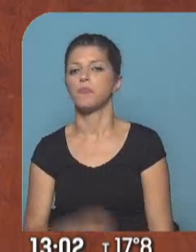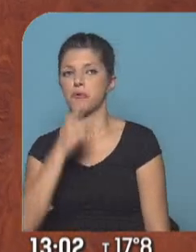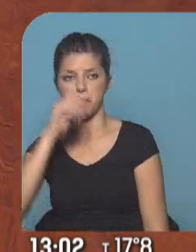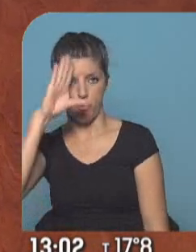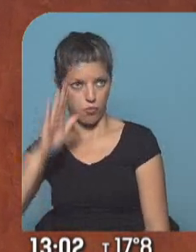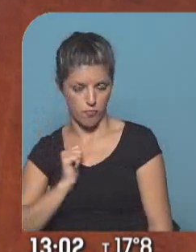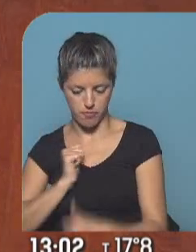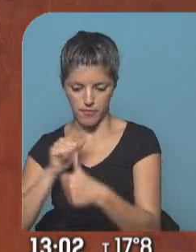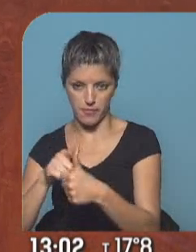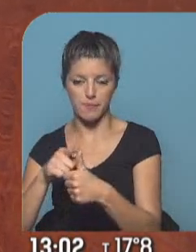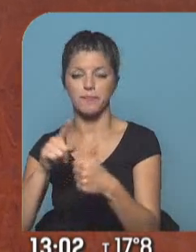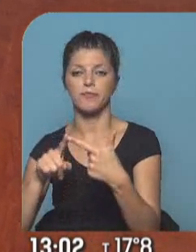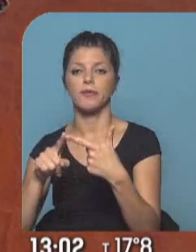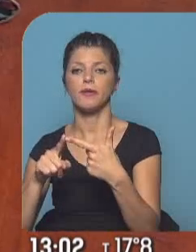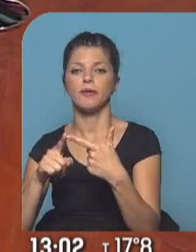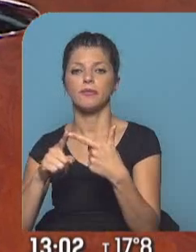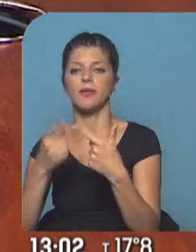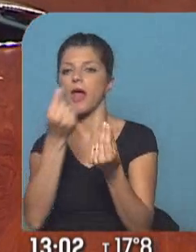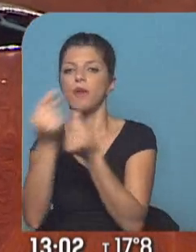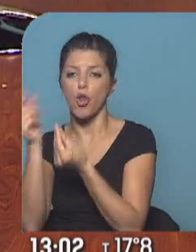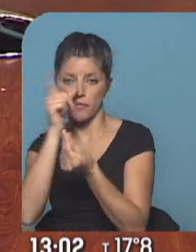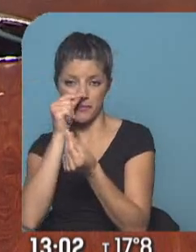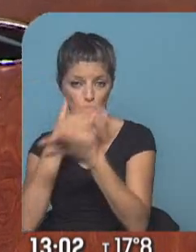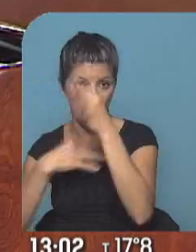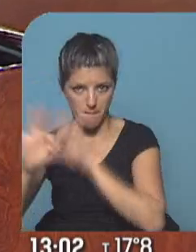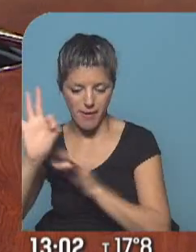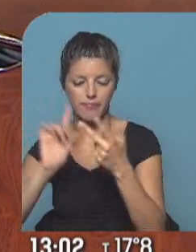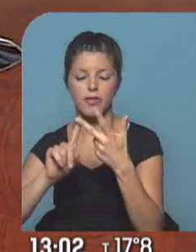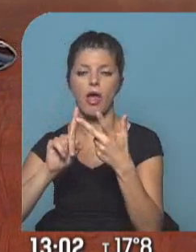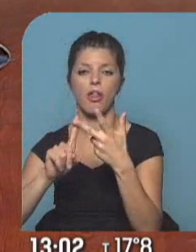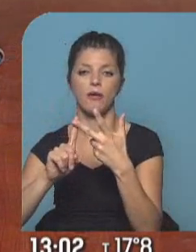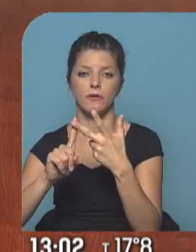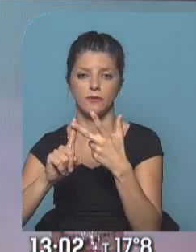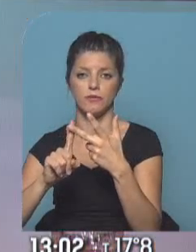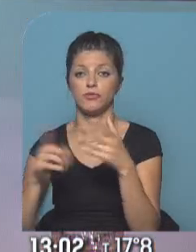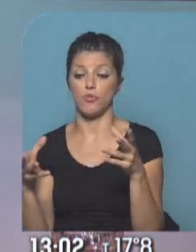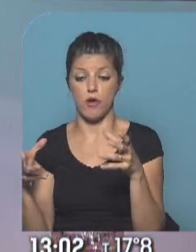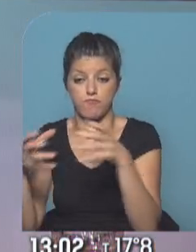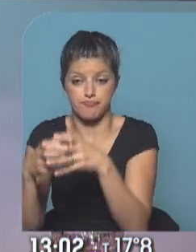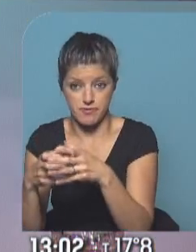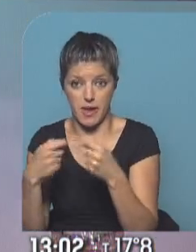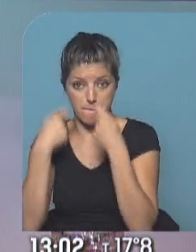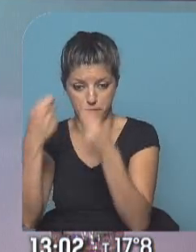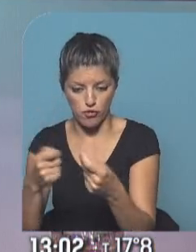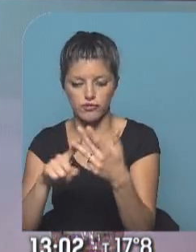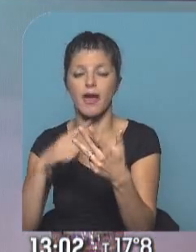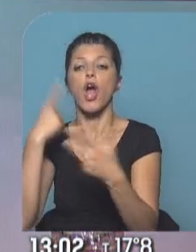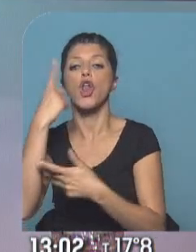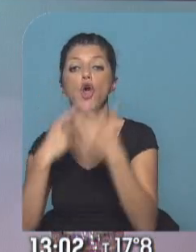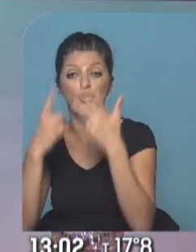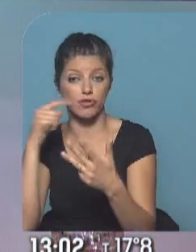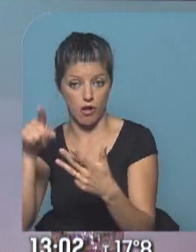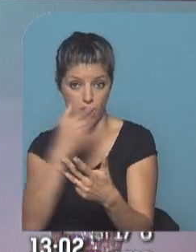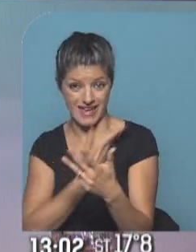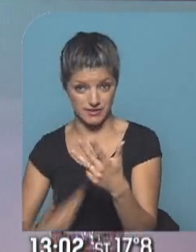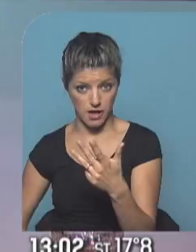Armadas, los ingresos petroleros, una minoría popular, pero una minoría intensa al fin, el control del Estado en un país